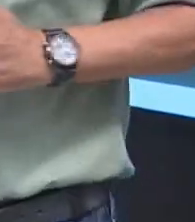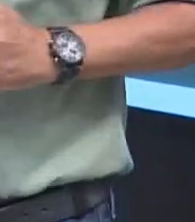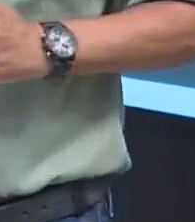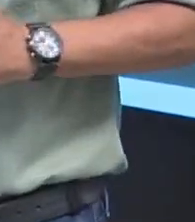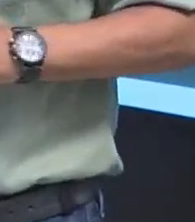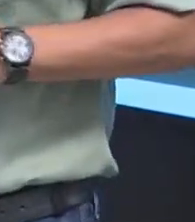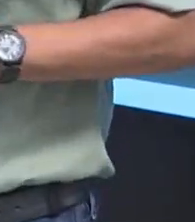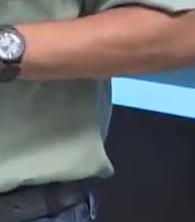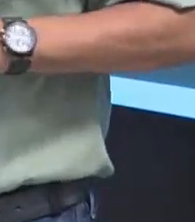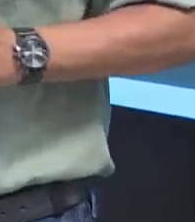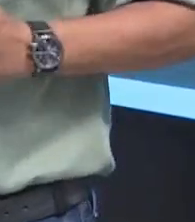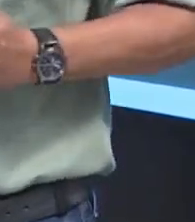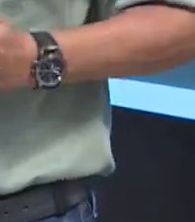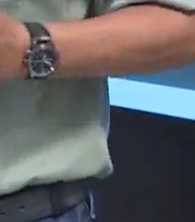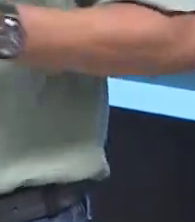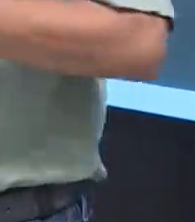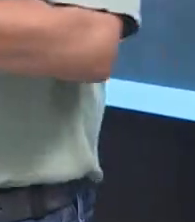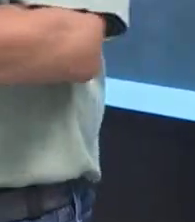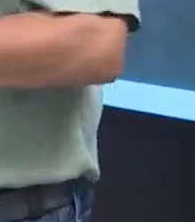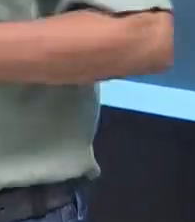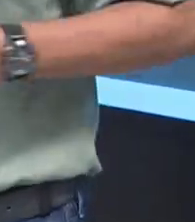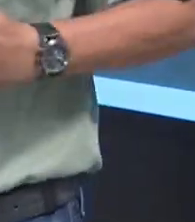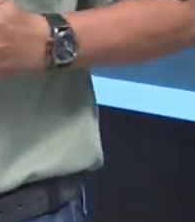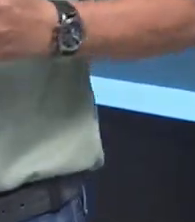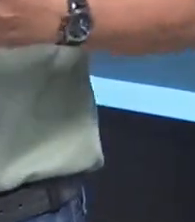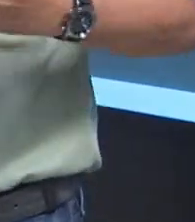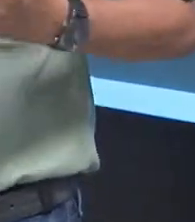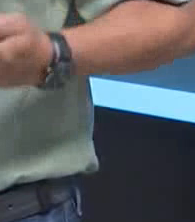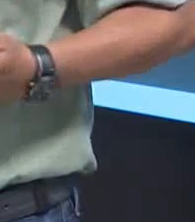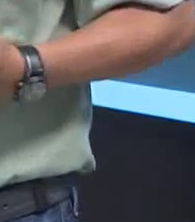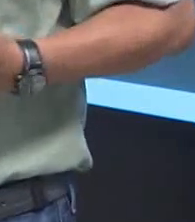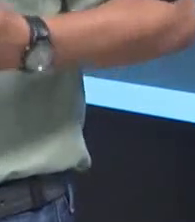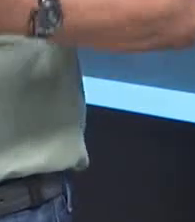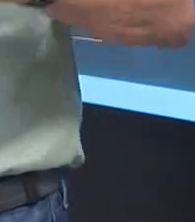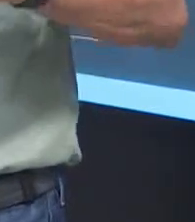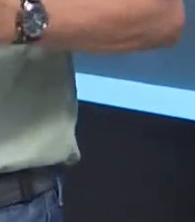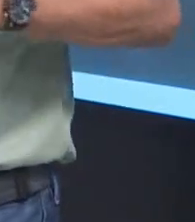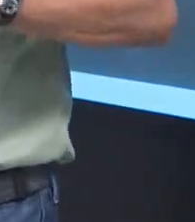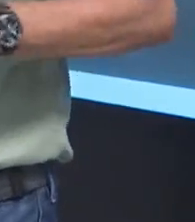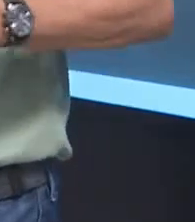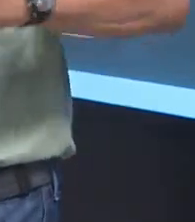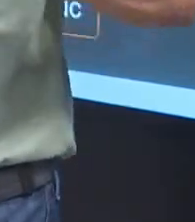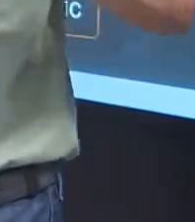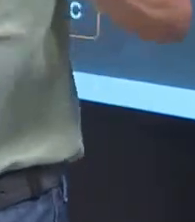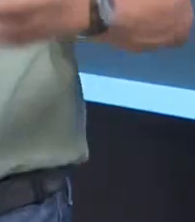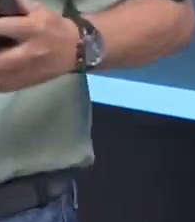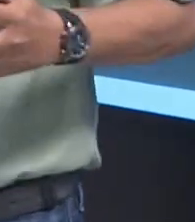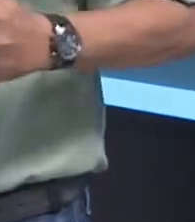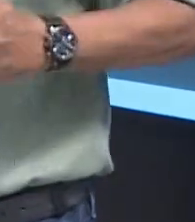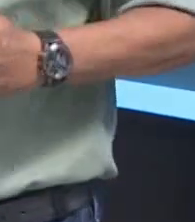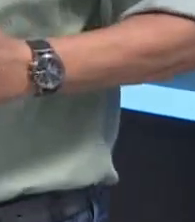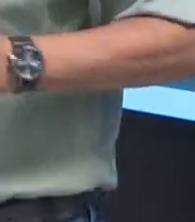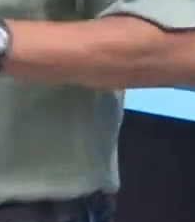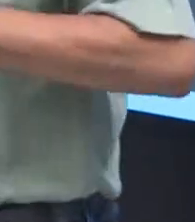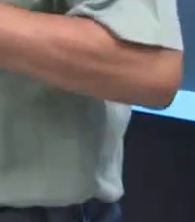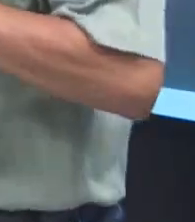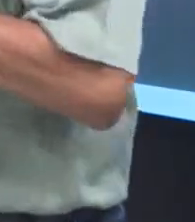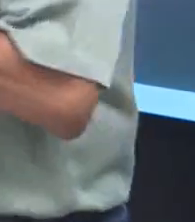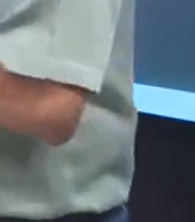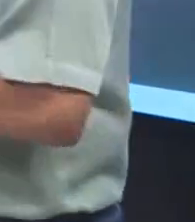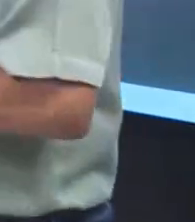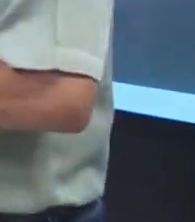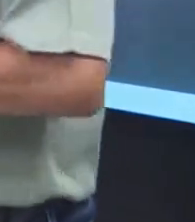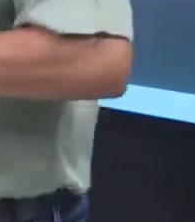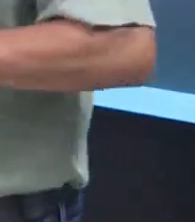cuando llegamos acá al Despacho Nacional de Carga, los compañeros que están en el turno nos comentaban, en este minuto, pasadas las 8 de la noche de hoy,